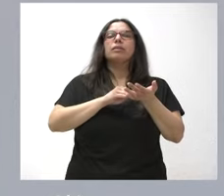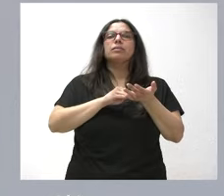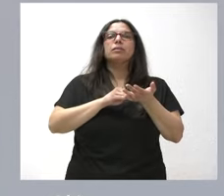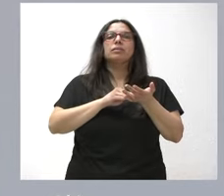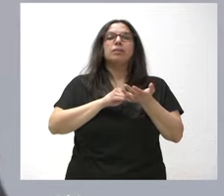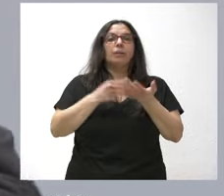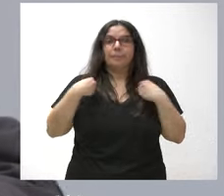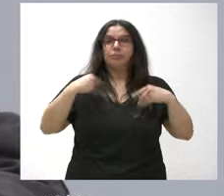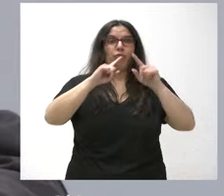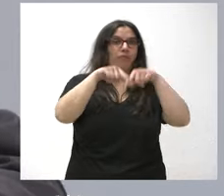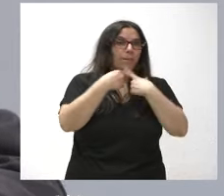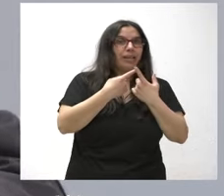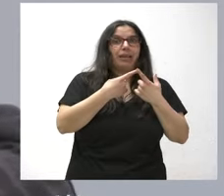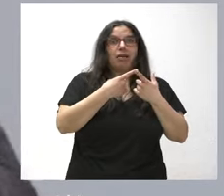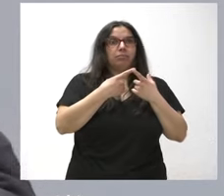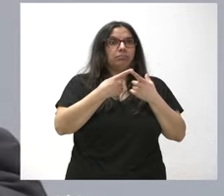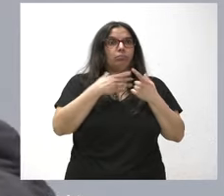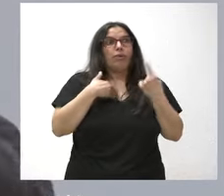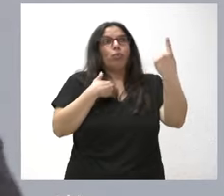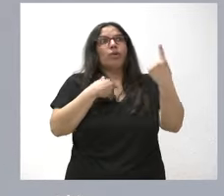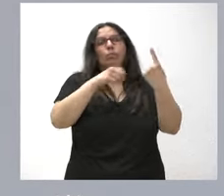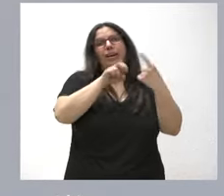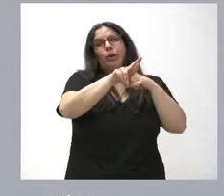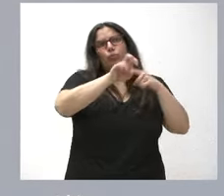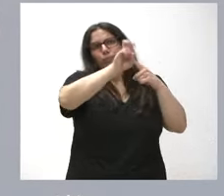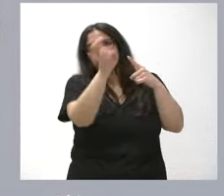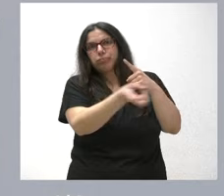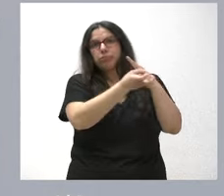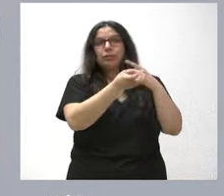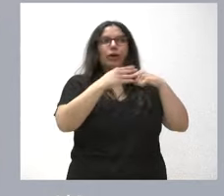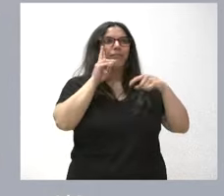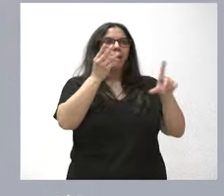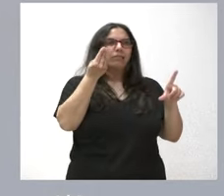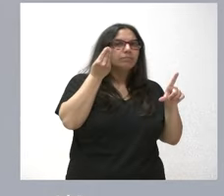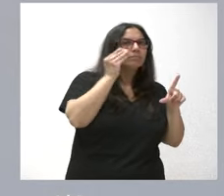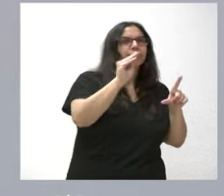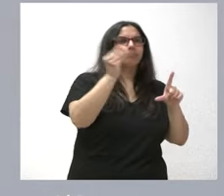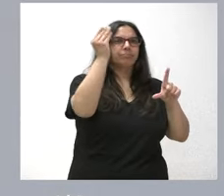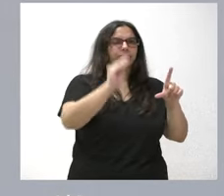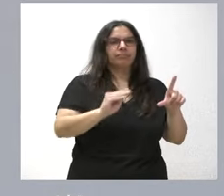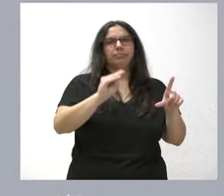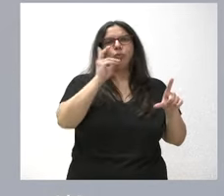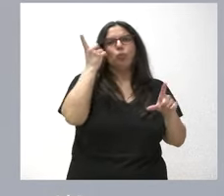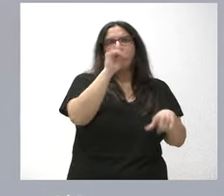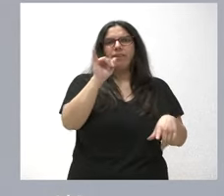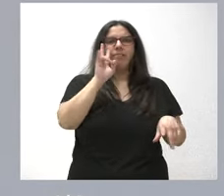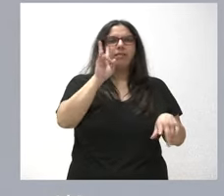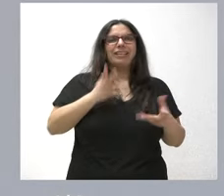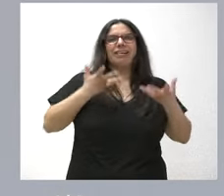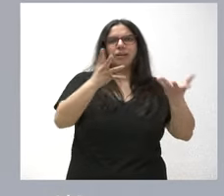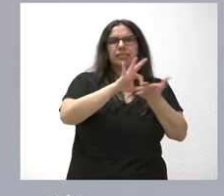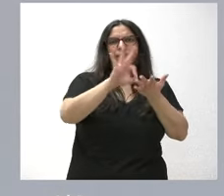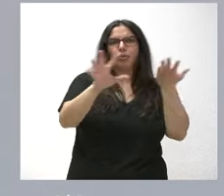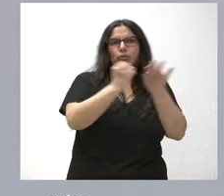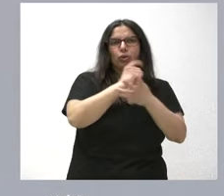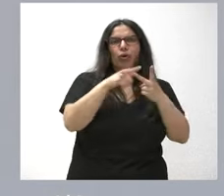mismas familias. De esta forma tendremos disponible cuáles los servicios que se prestan a cada uno de ellos, cuáles son aquellos que